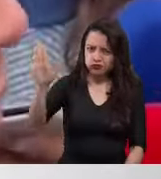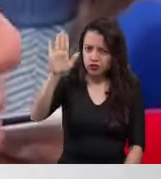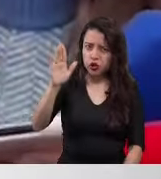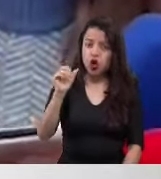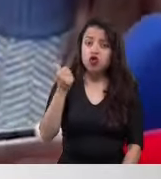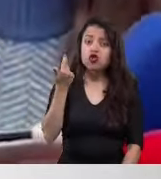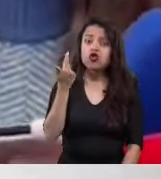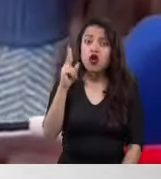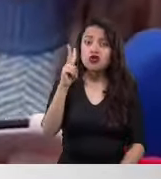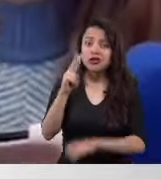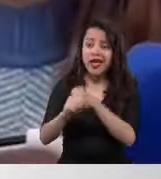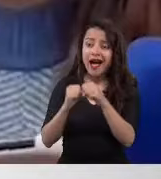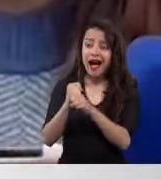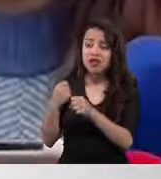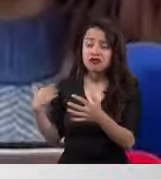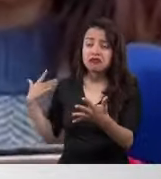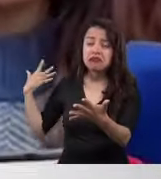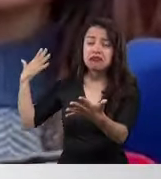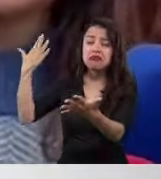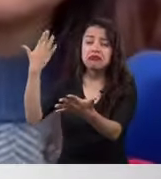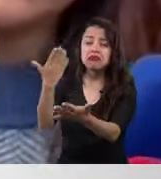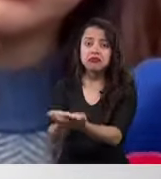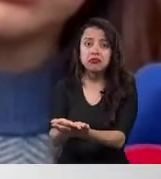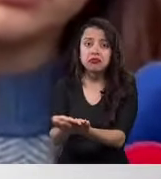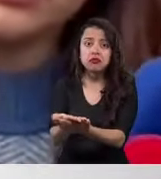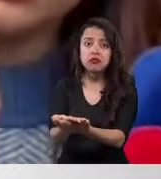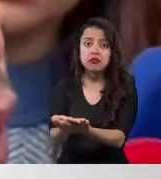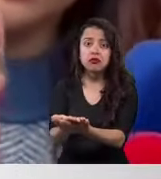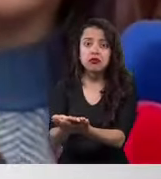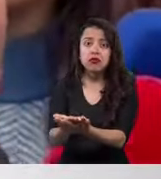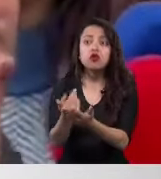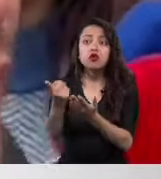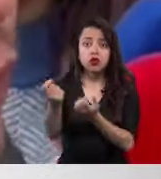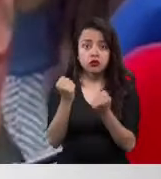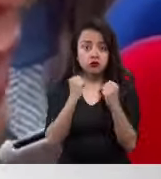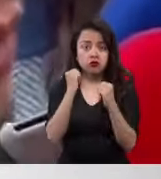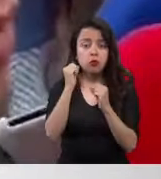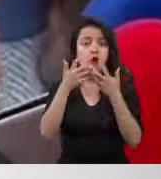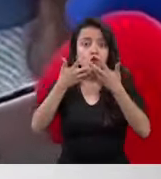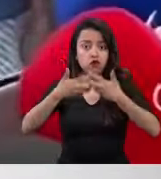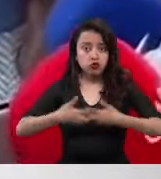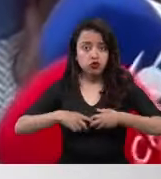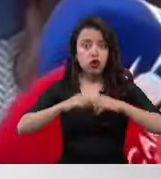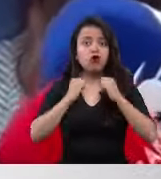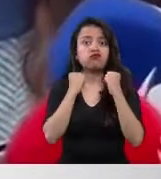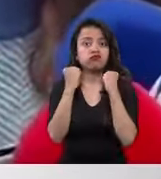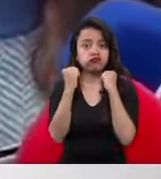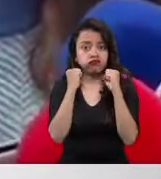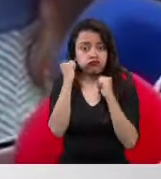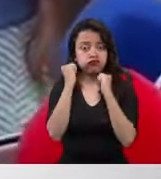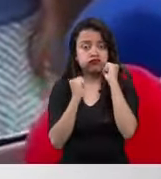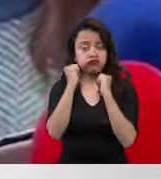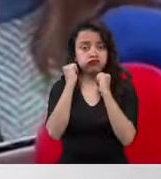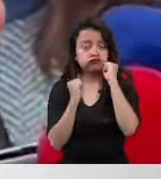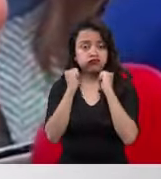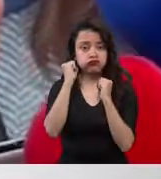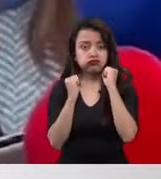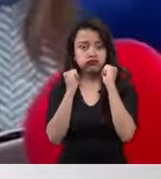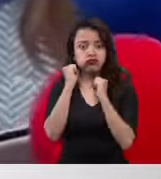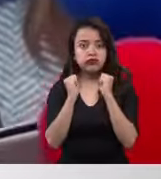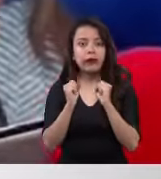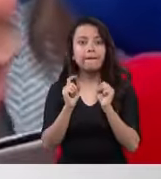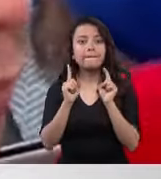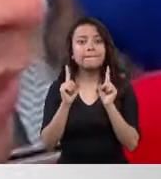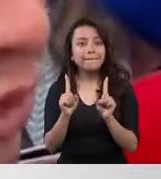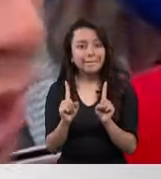años después de que se entregaron esas máquinas aún siguen funcionando. Por supuesto, desgastadas, hay algunas que han salido de operación, pero